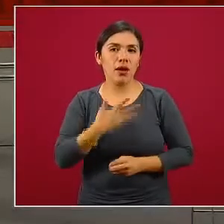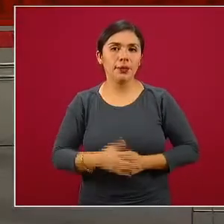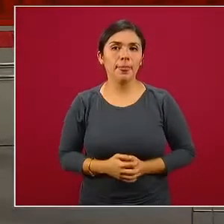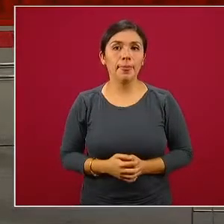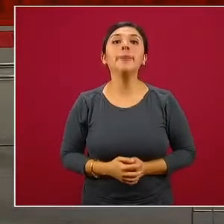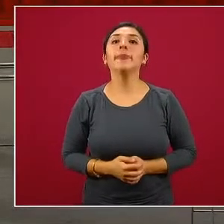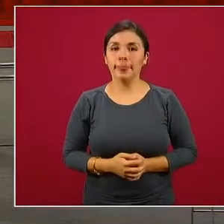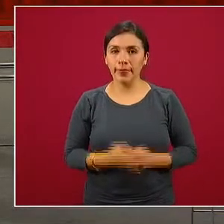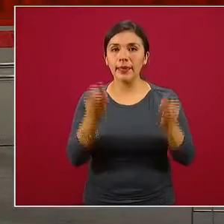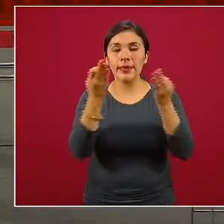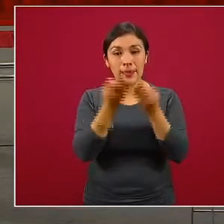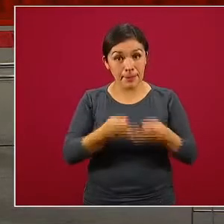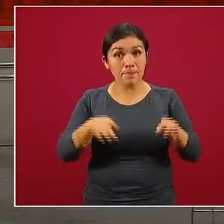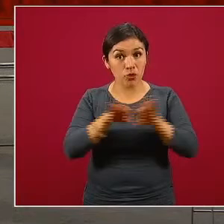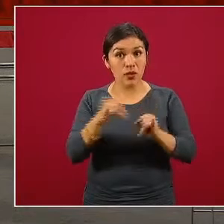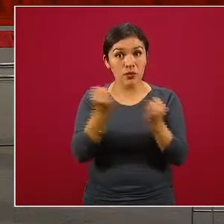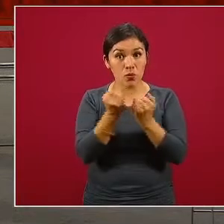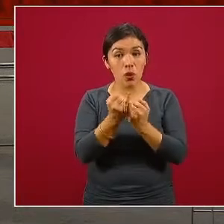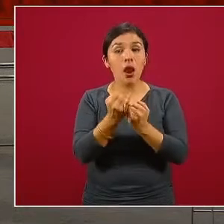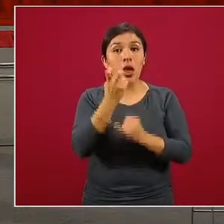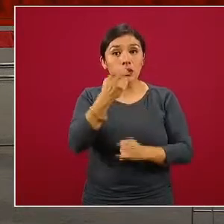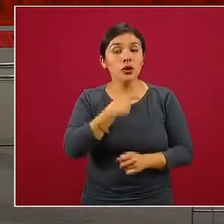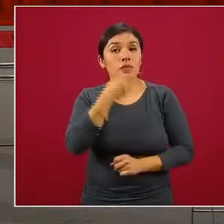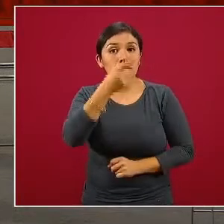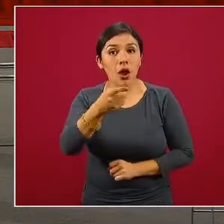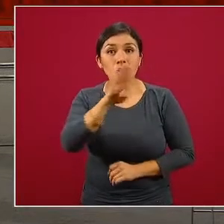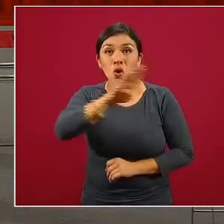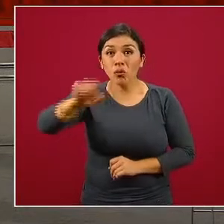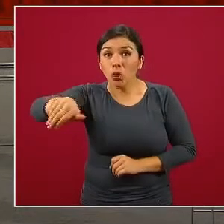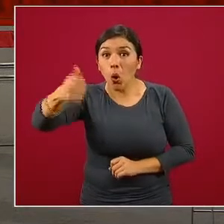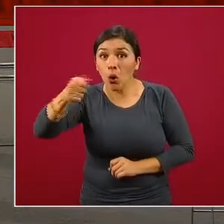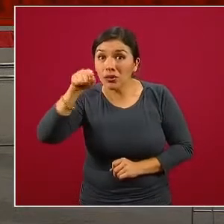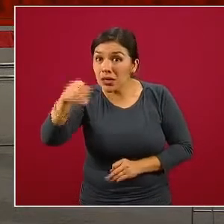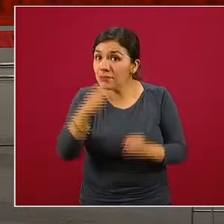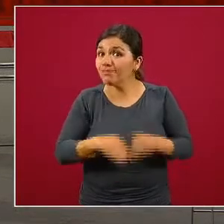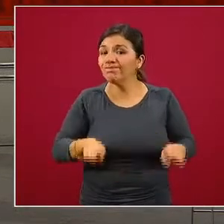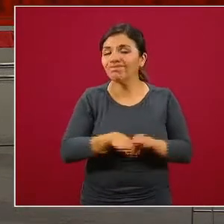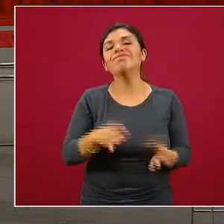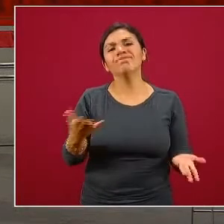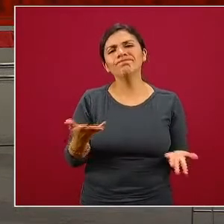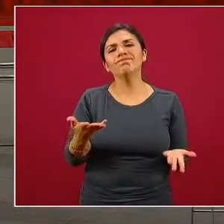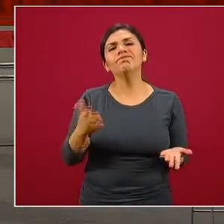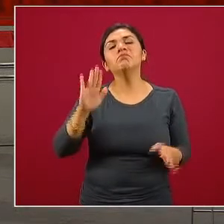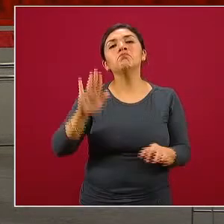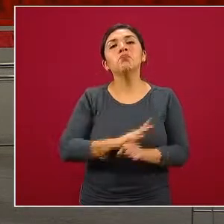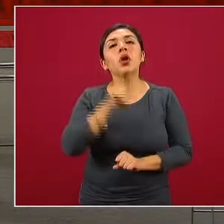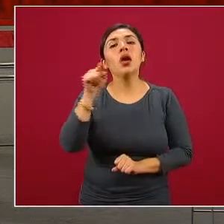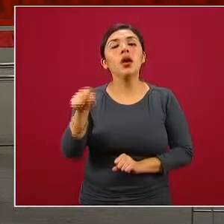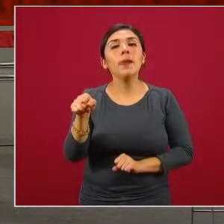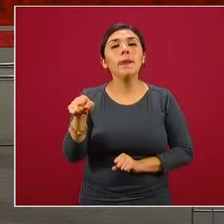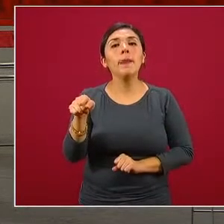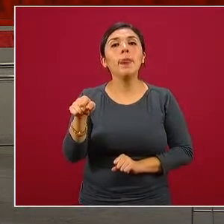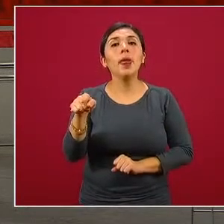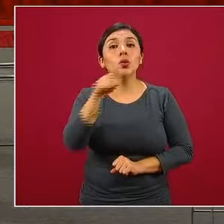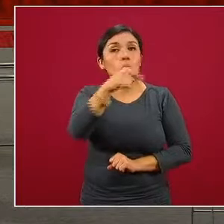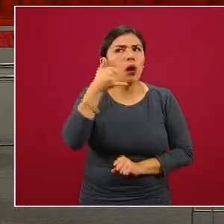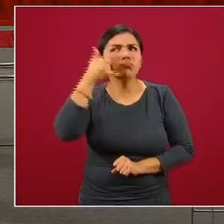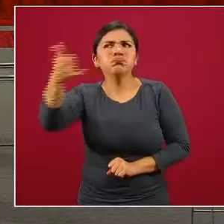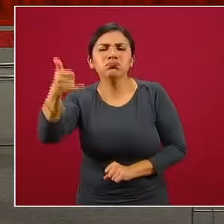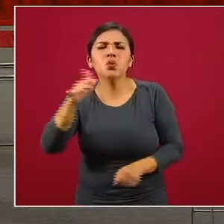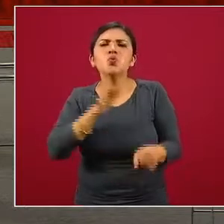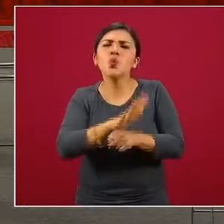es importante, ¿por qué hacer énfasis en el uso del 911? Porque te va a, de donde marques,